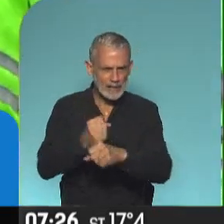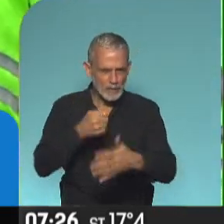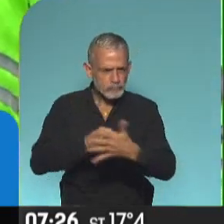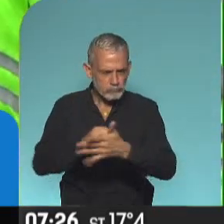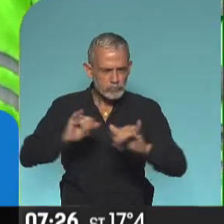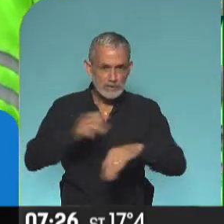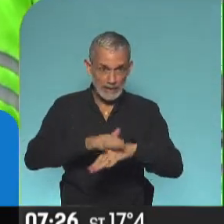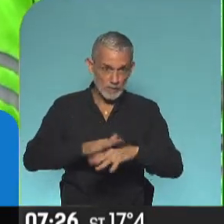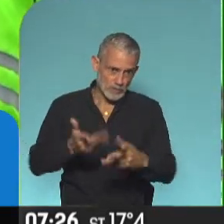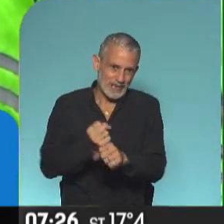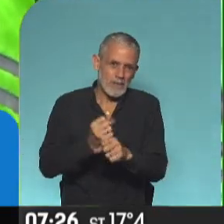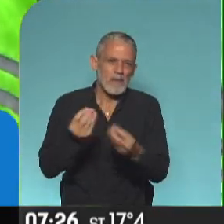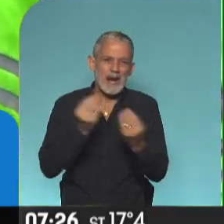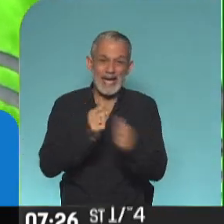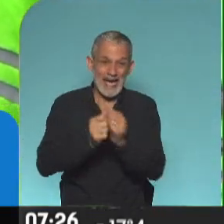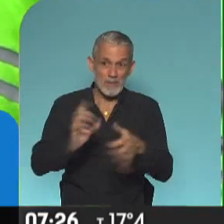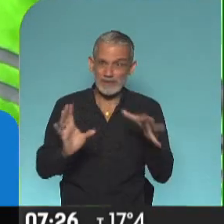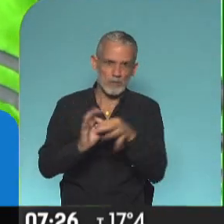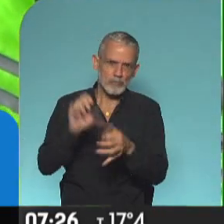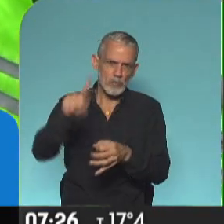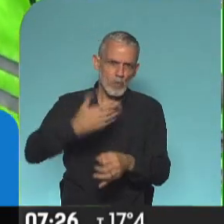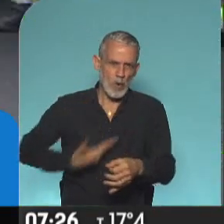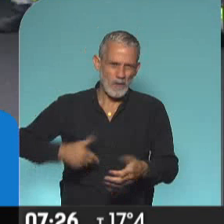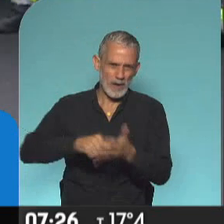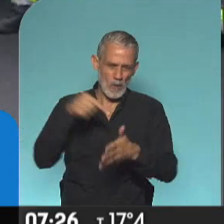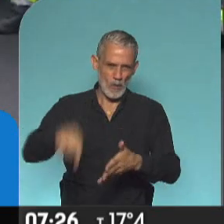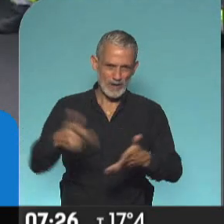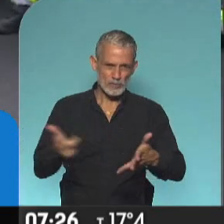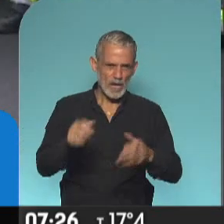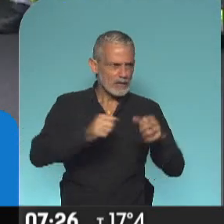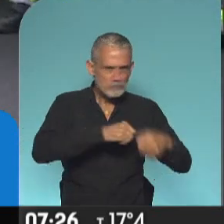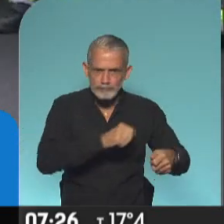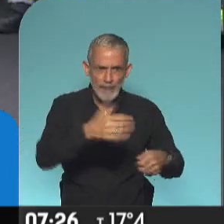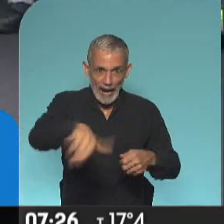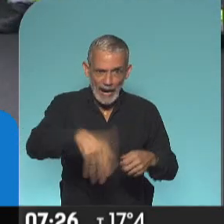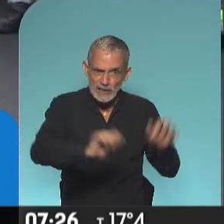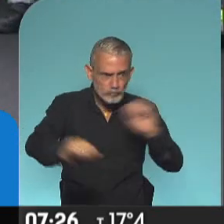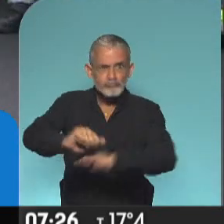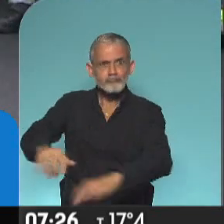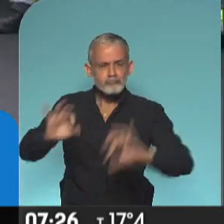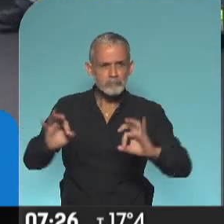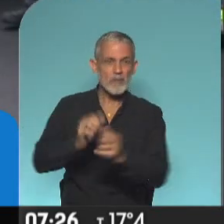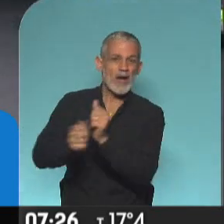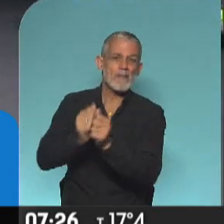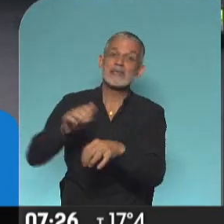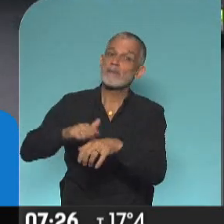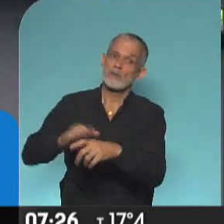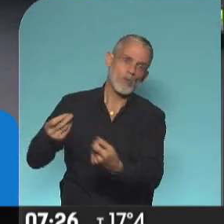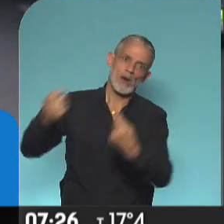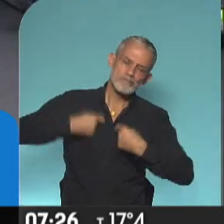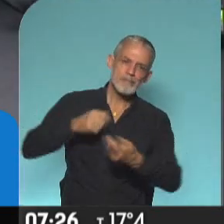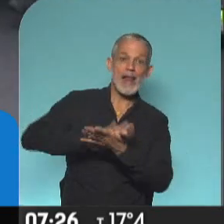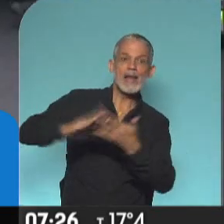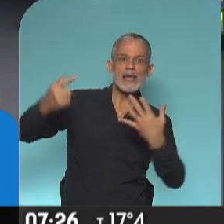la responsabilidad, porque trabajan por una empresa concesionaria del gobierno de la ciudad, de limpiar las calles, que la empresa también tenga la responsabilidad de limpiar sus